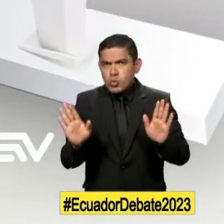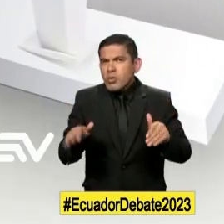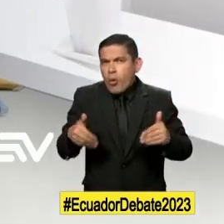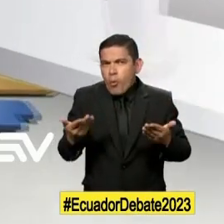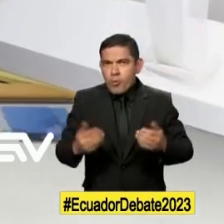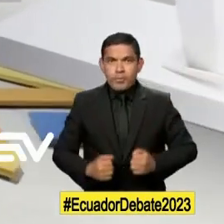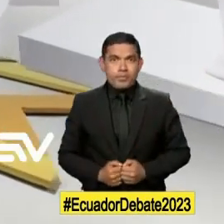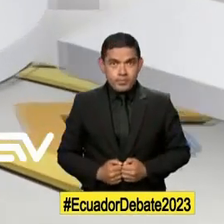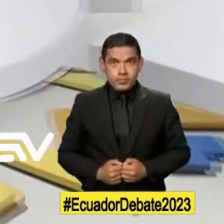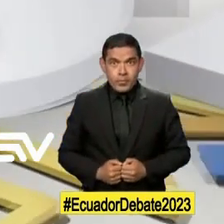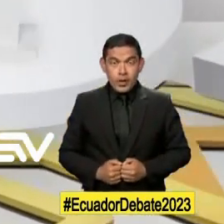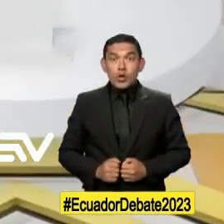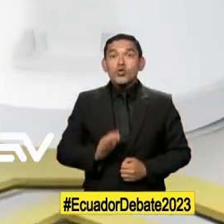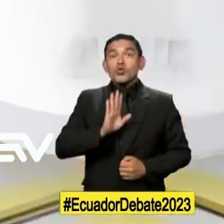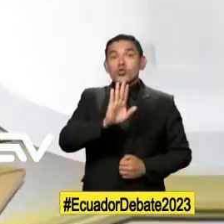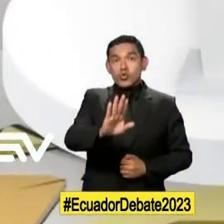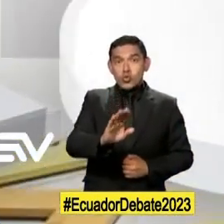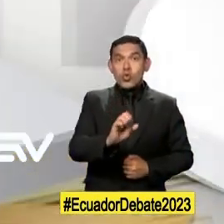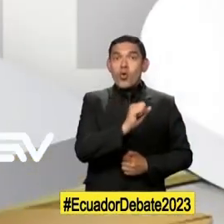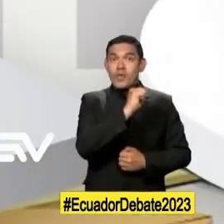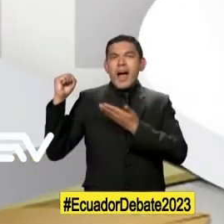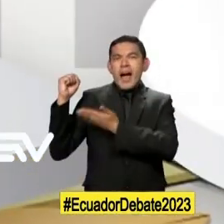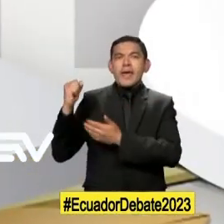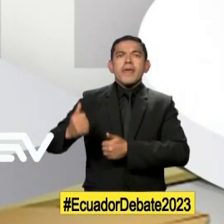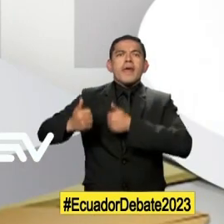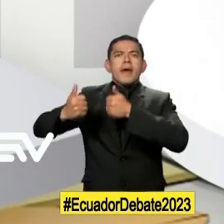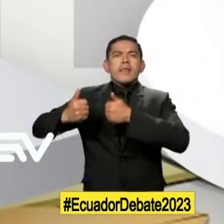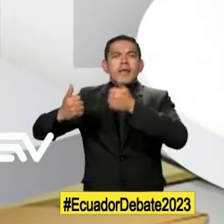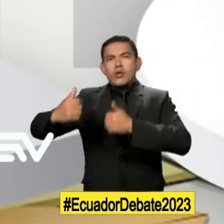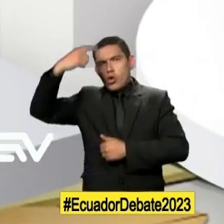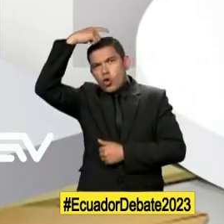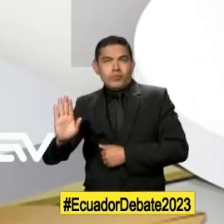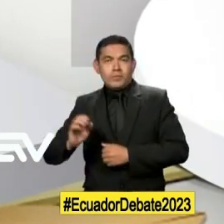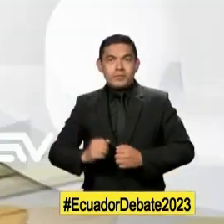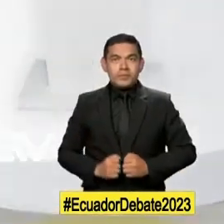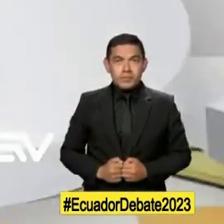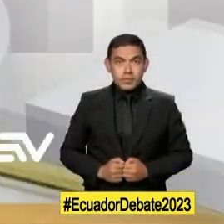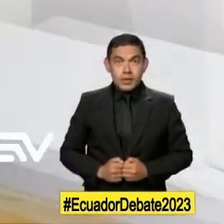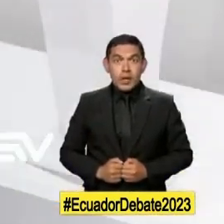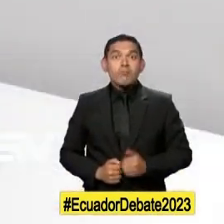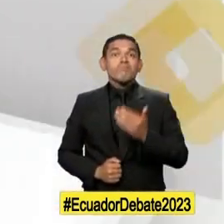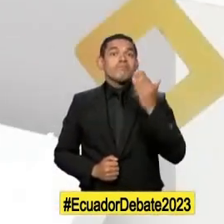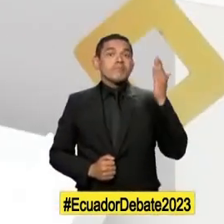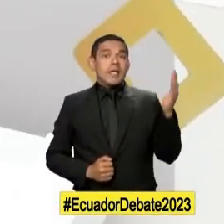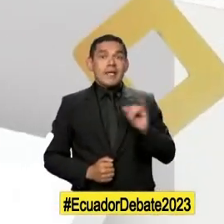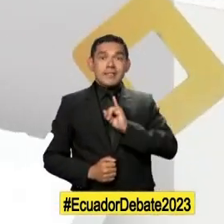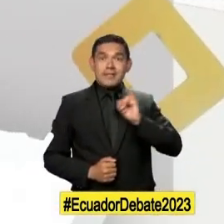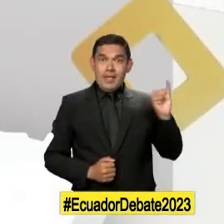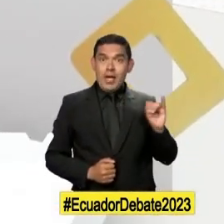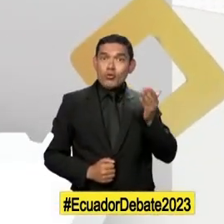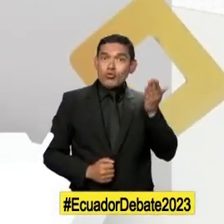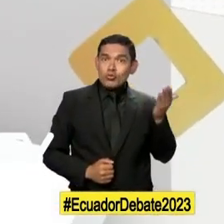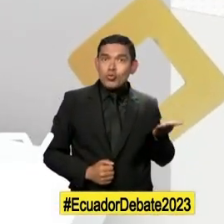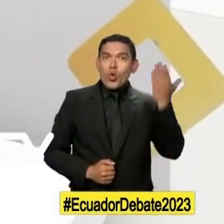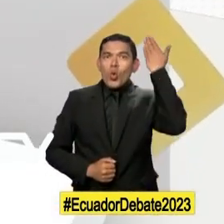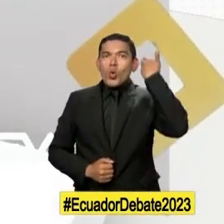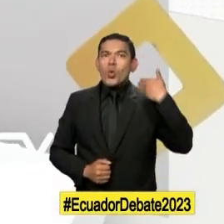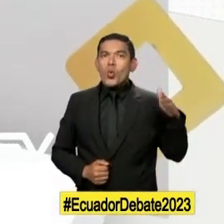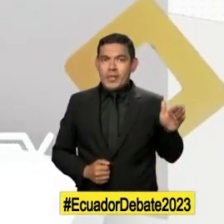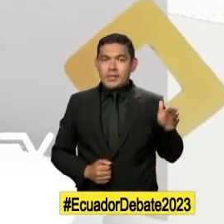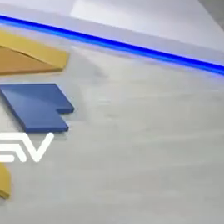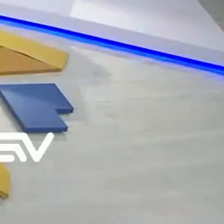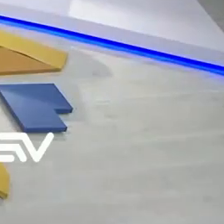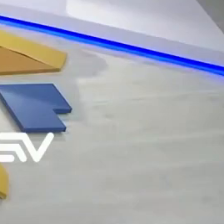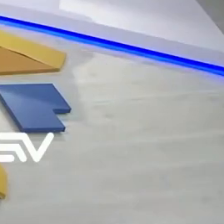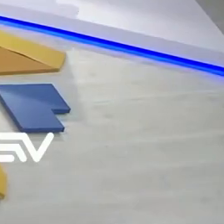Novoa y González estratégicamente ubicados para no verse a la cara Ni cuestionarse frente a frente protagonizaron un